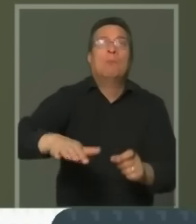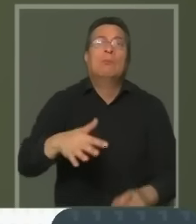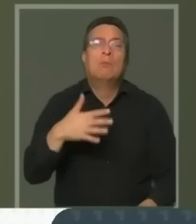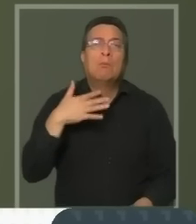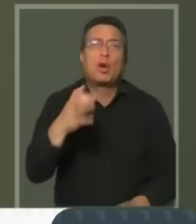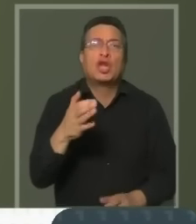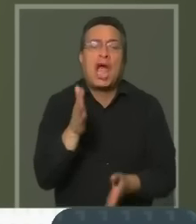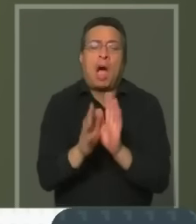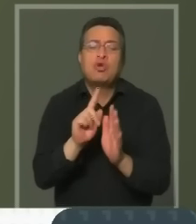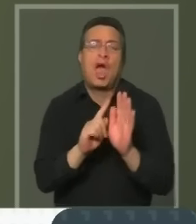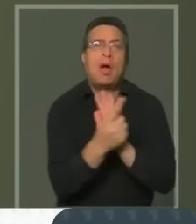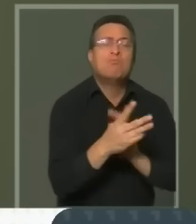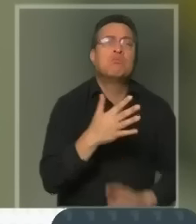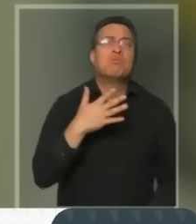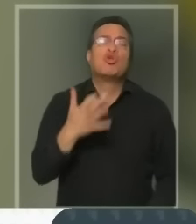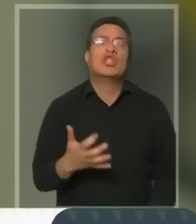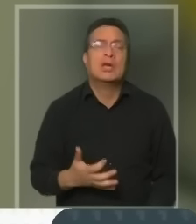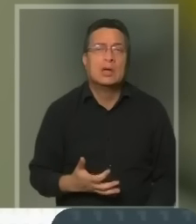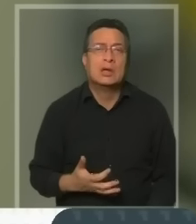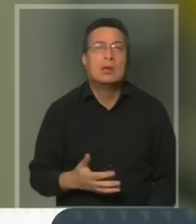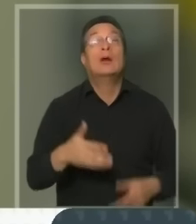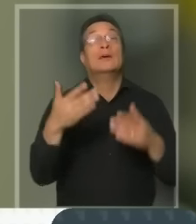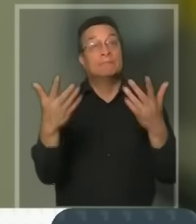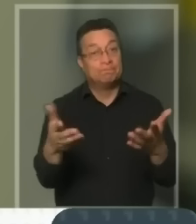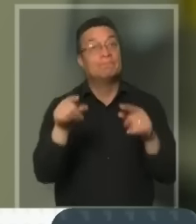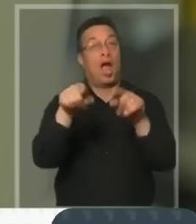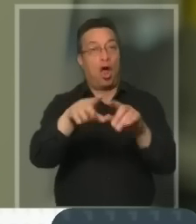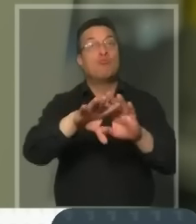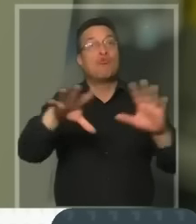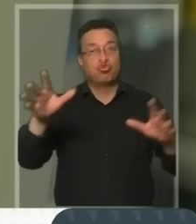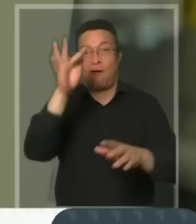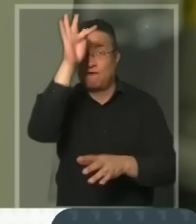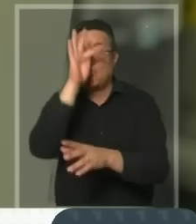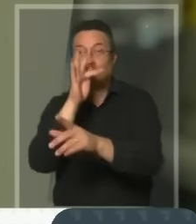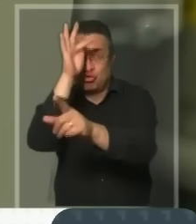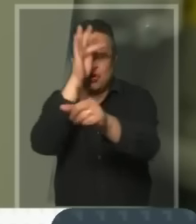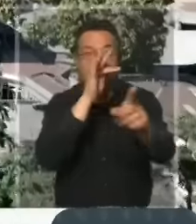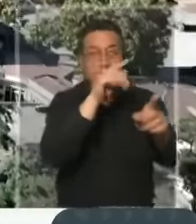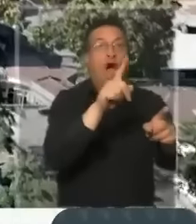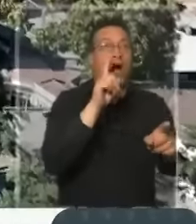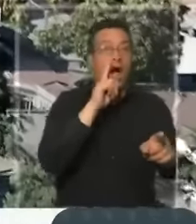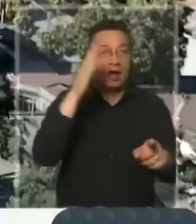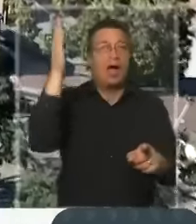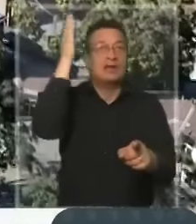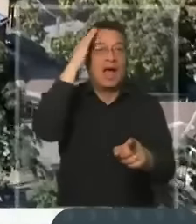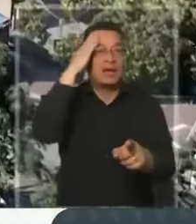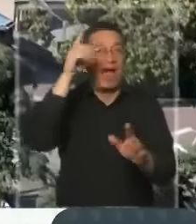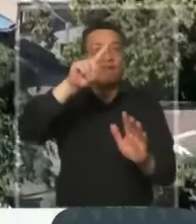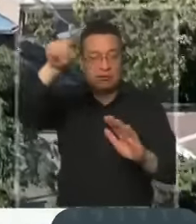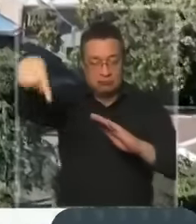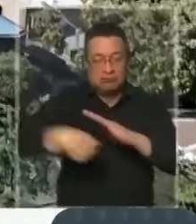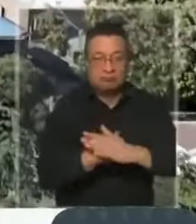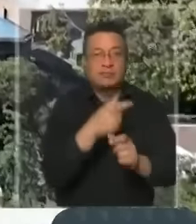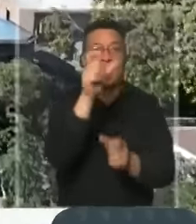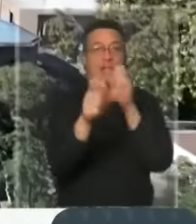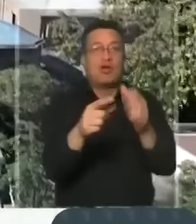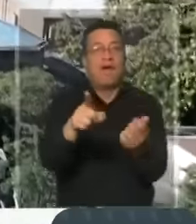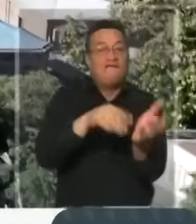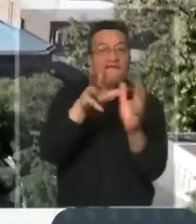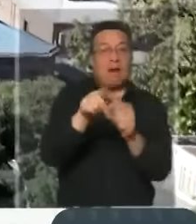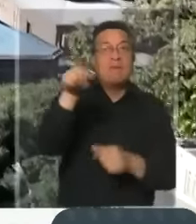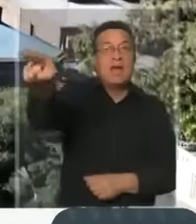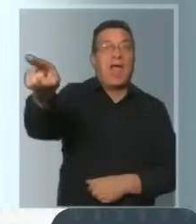la intervención? A estas alturas, ya muchos funcionarios del recinto estaban enterados del ingreso de esta persona y su parentesco con